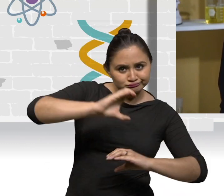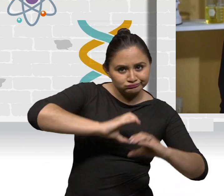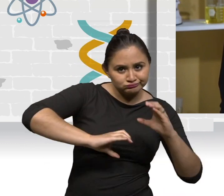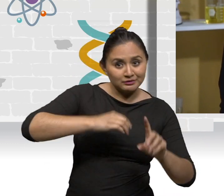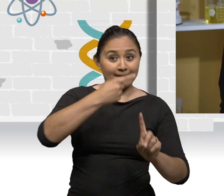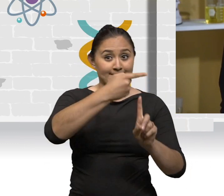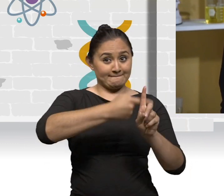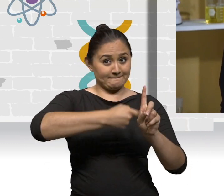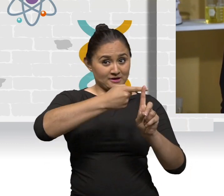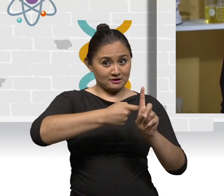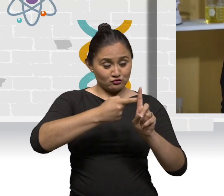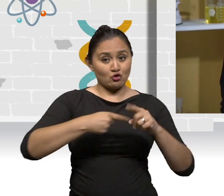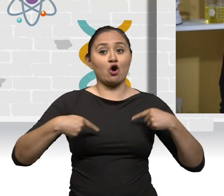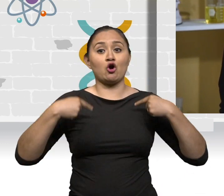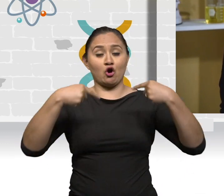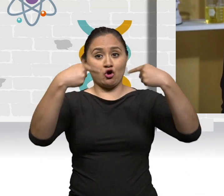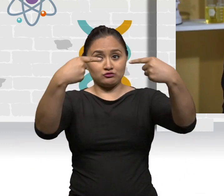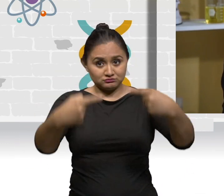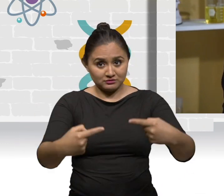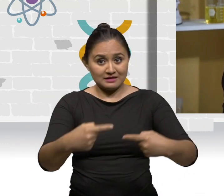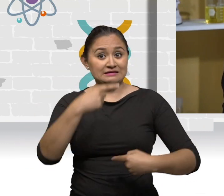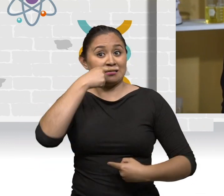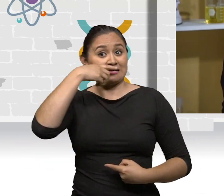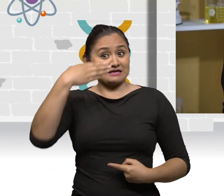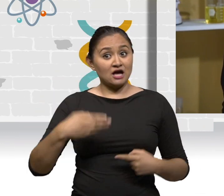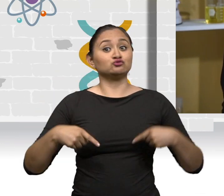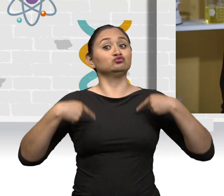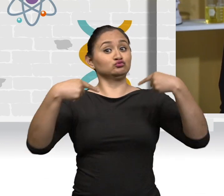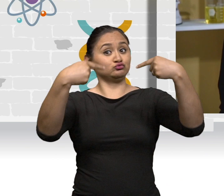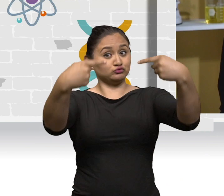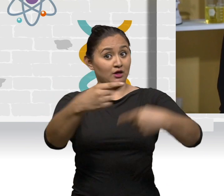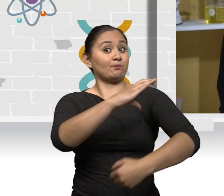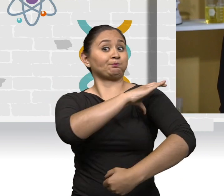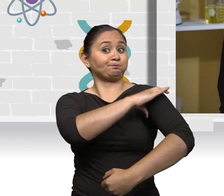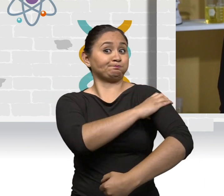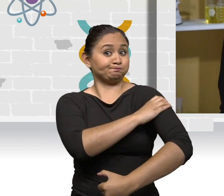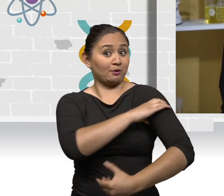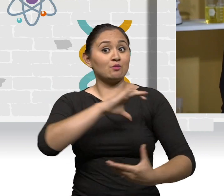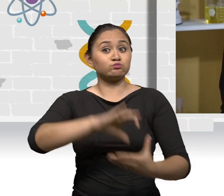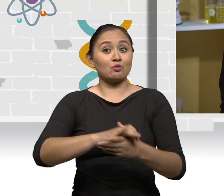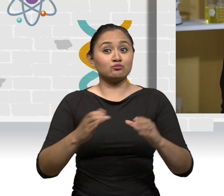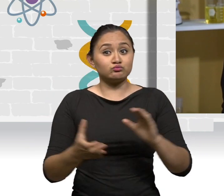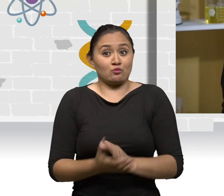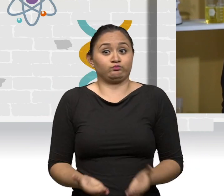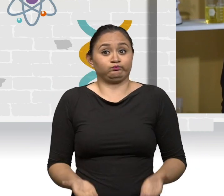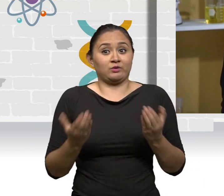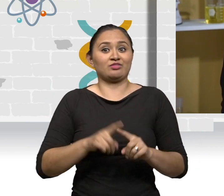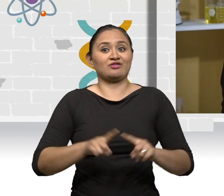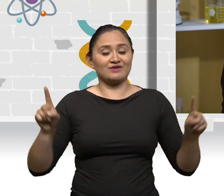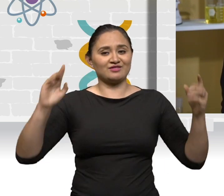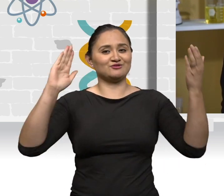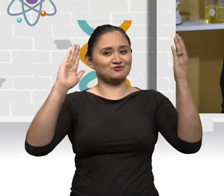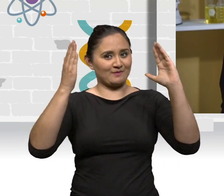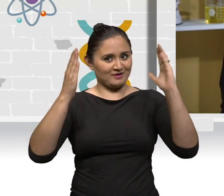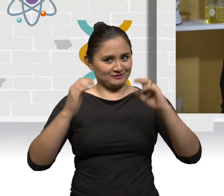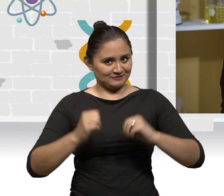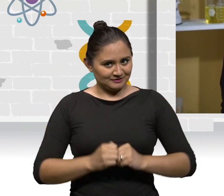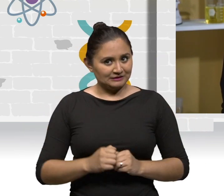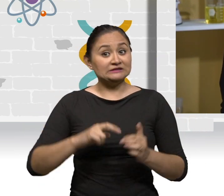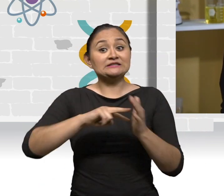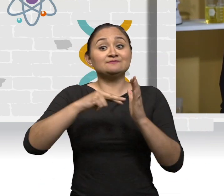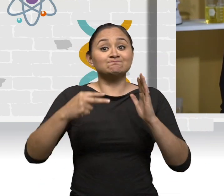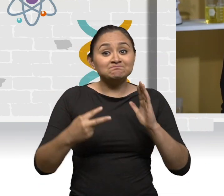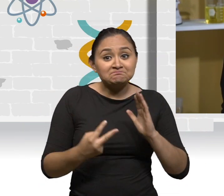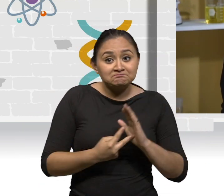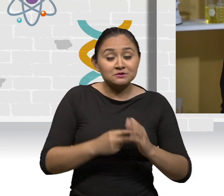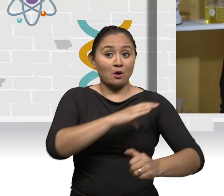mantienen constante la temperatura y la cantidad de gas, la presión y el volumen son inversamente proporcionales, es decir,